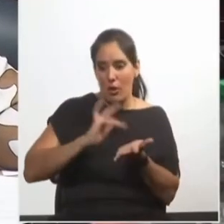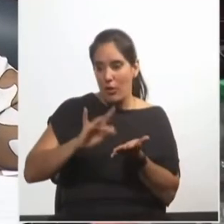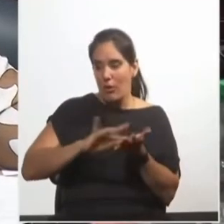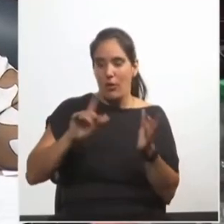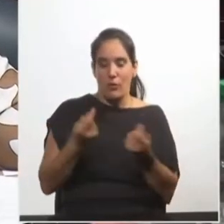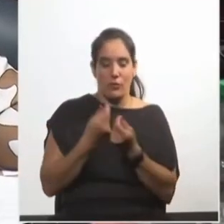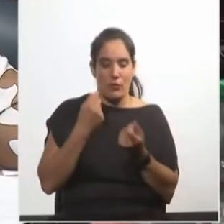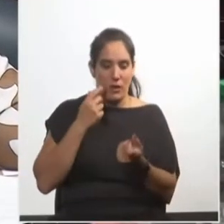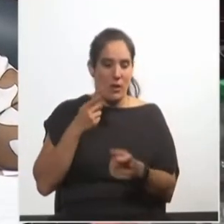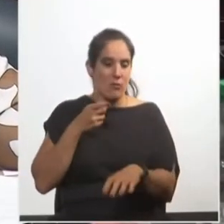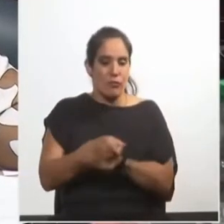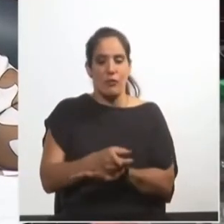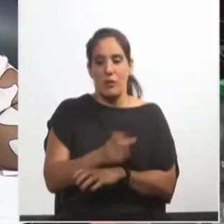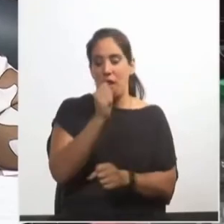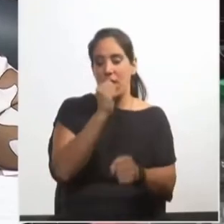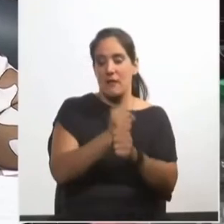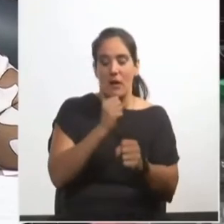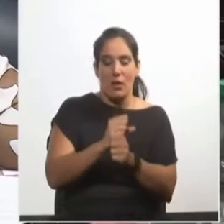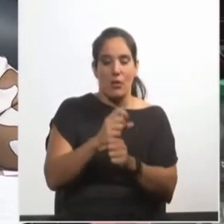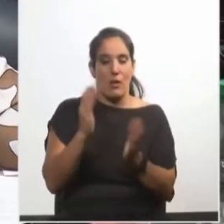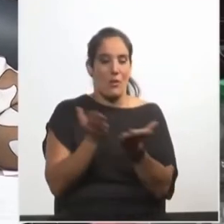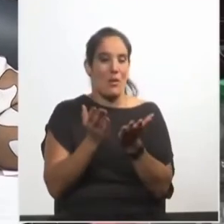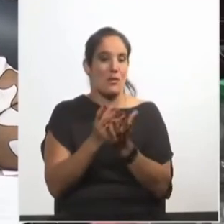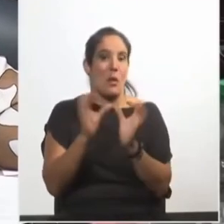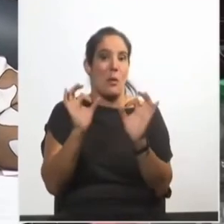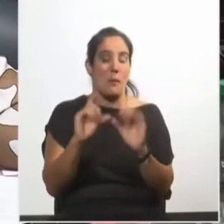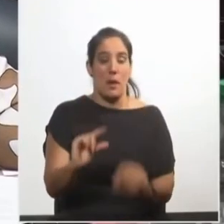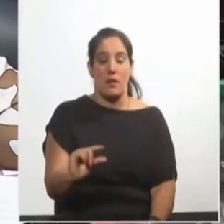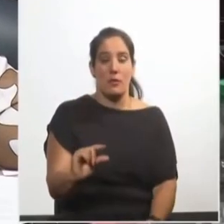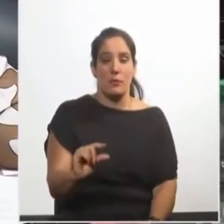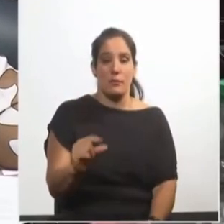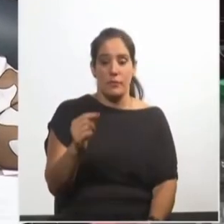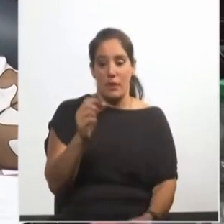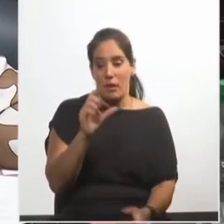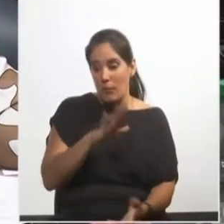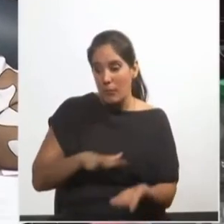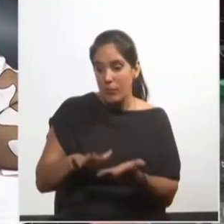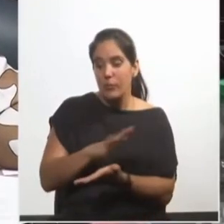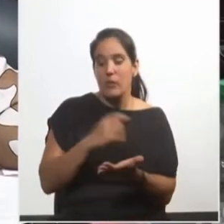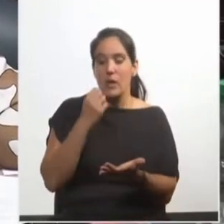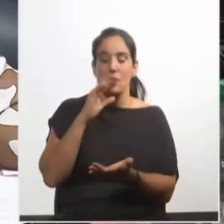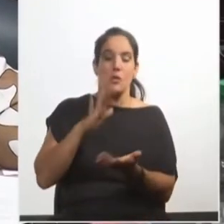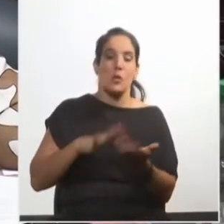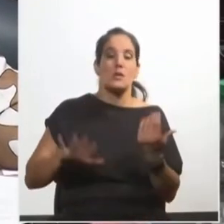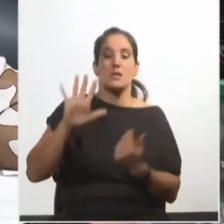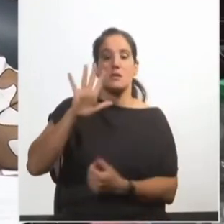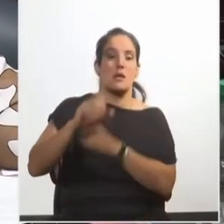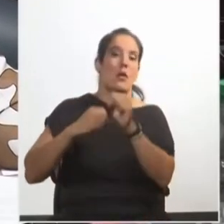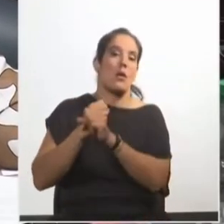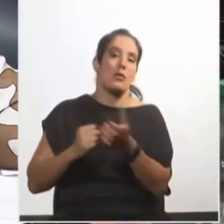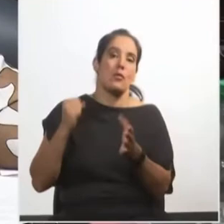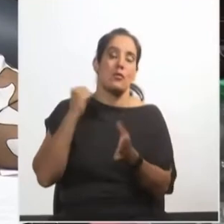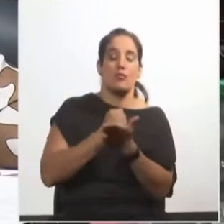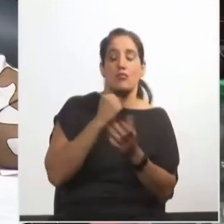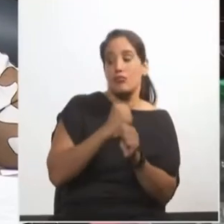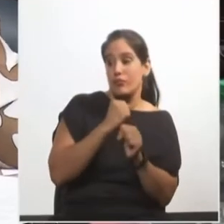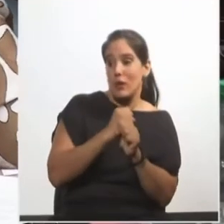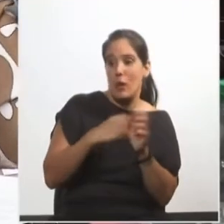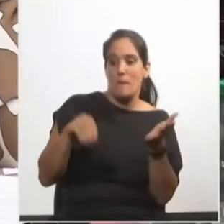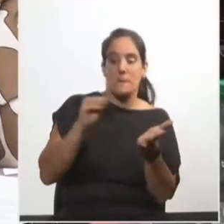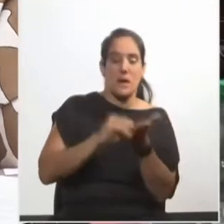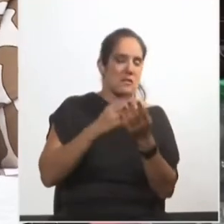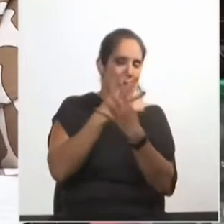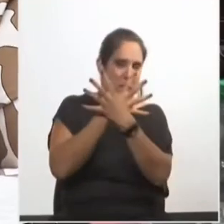trabajadores menos calificados con peores condiciones. En ese marco, subir 5 años la edad de retiro de manera